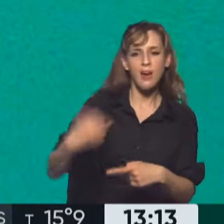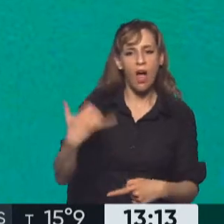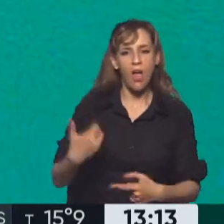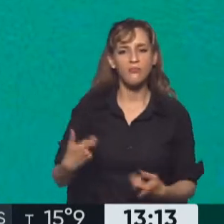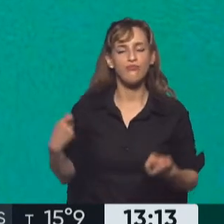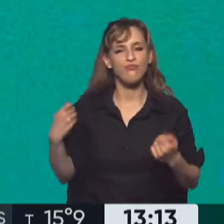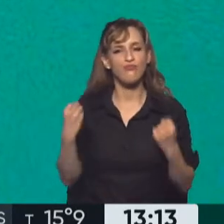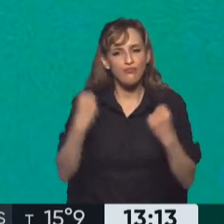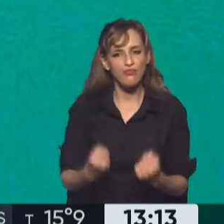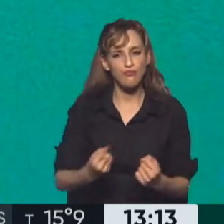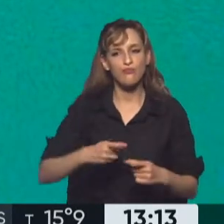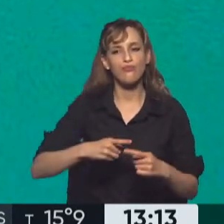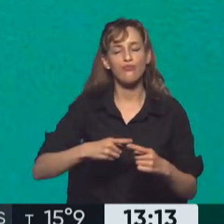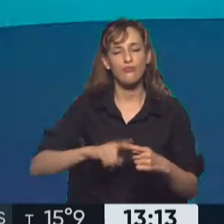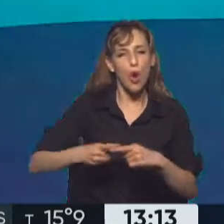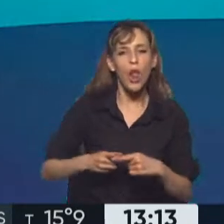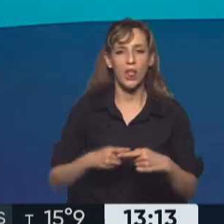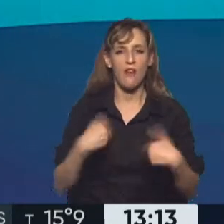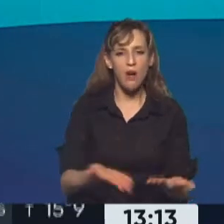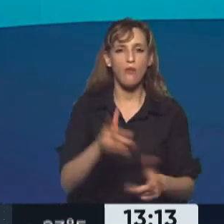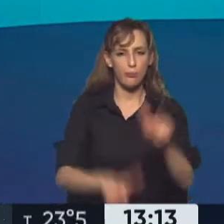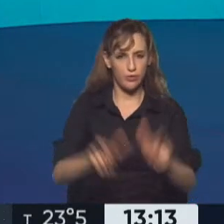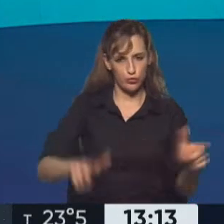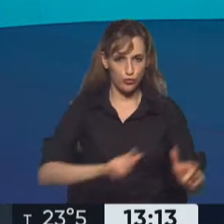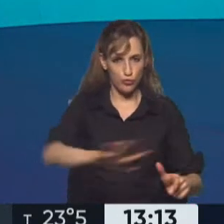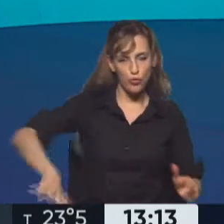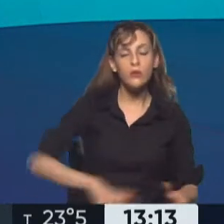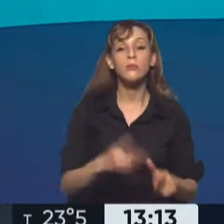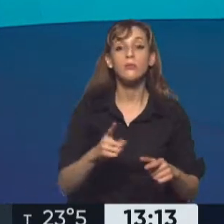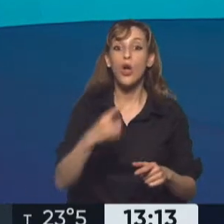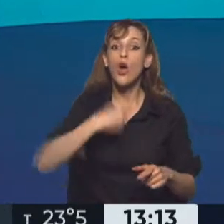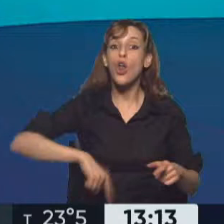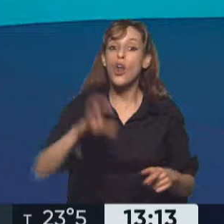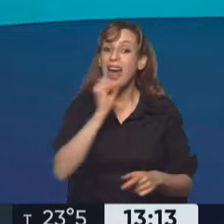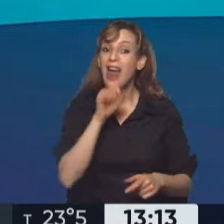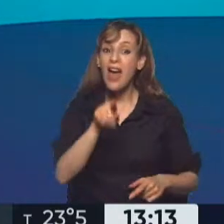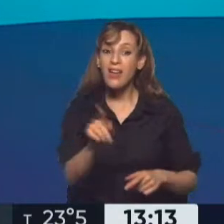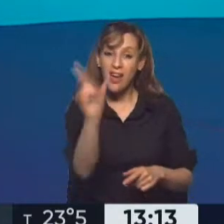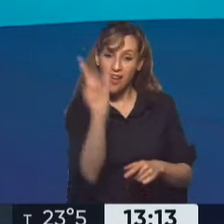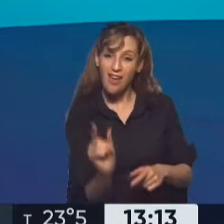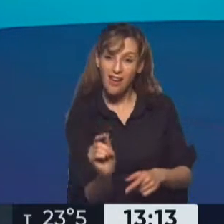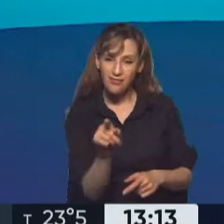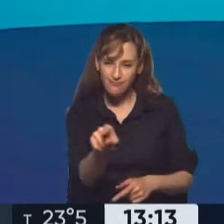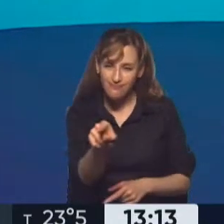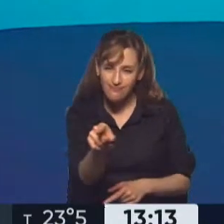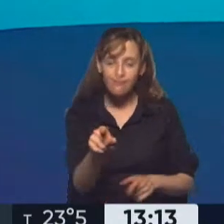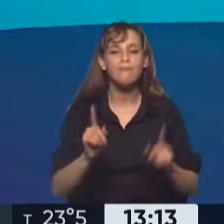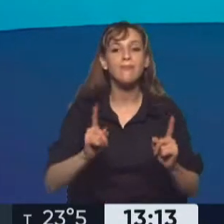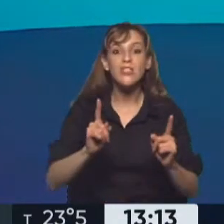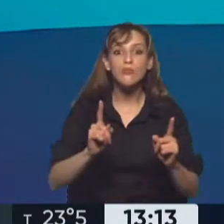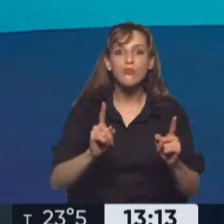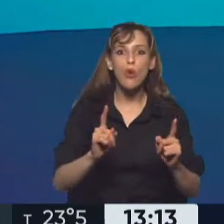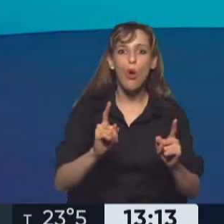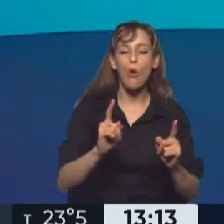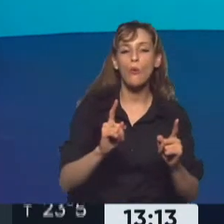tenemos un país con mucha clase media. Estamos en naranjita, si se fijan acá, es decir, tenemos una relación de 12 a 13 veces